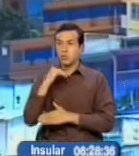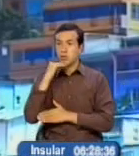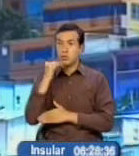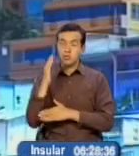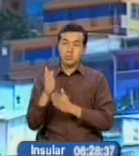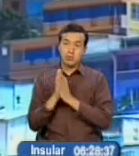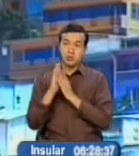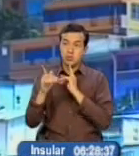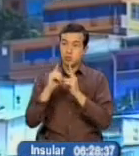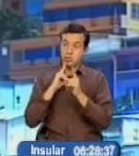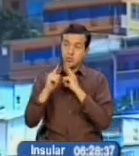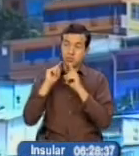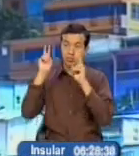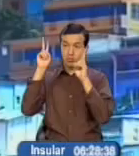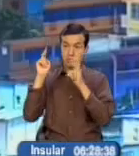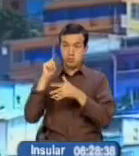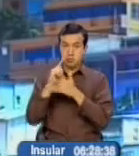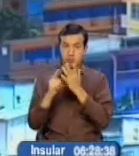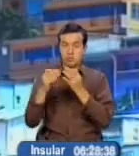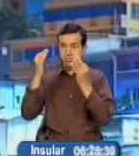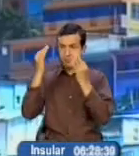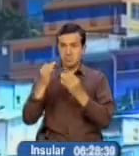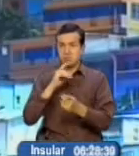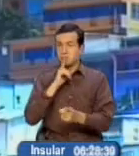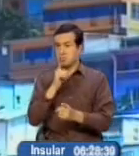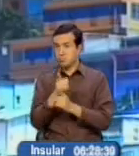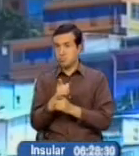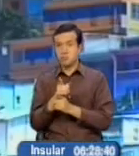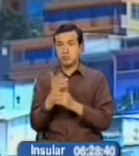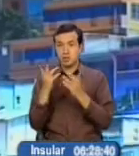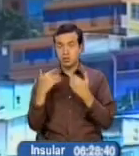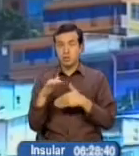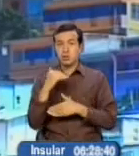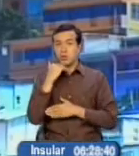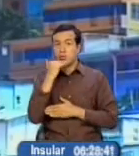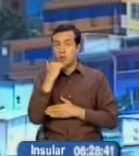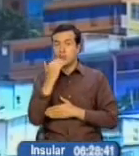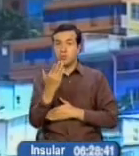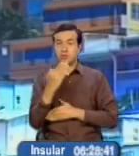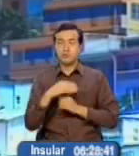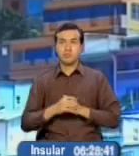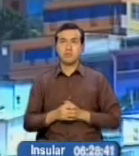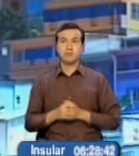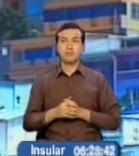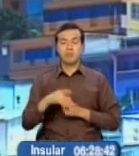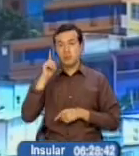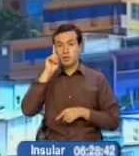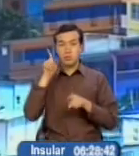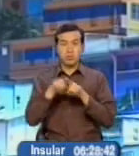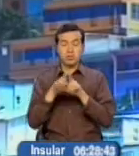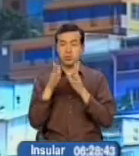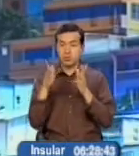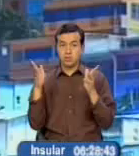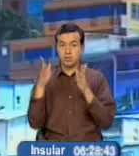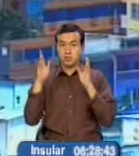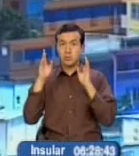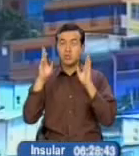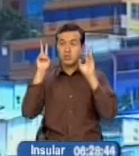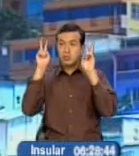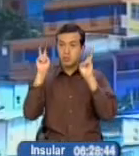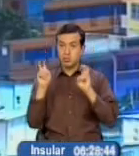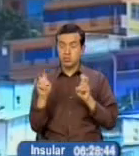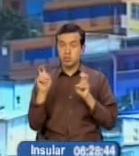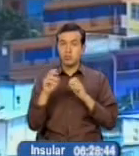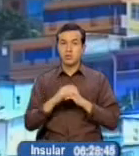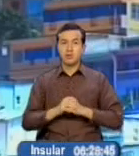momento poder dialogar sobre esta temática, lo haremos. Y si evidentemente existe algún desacuerdo en el cual estas temáticas